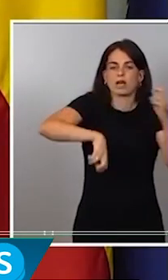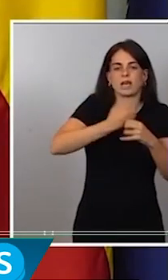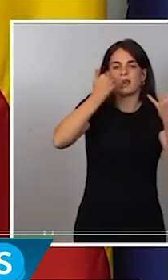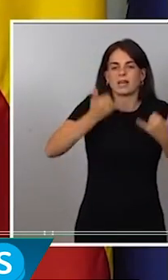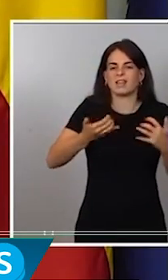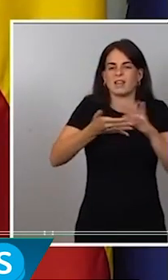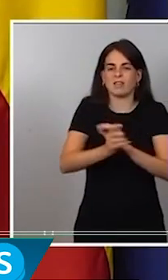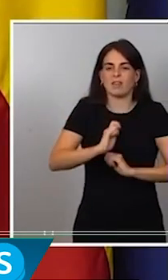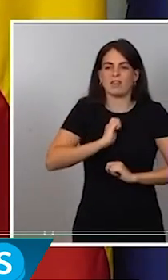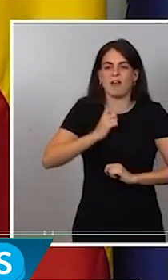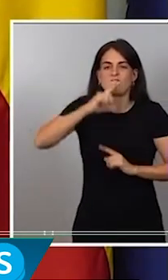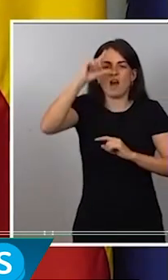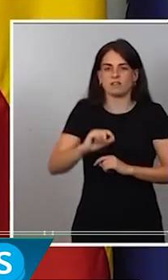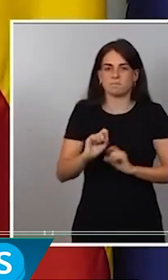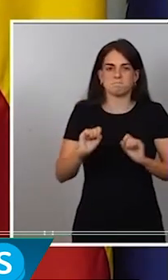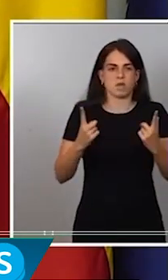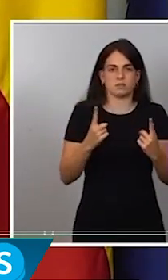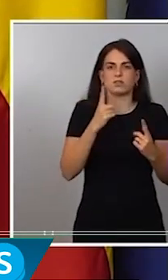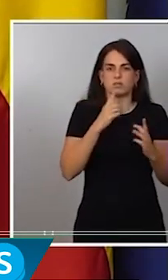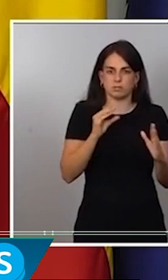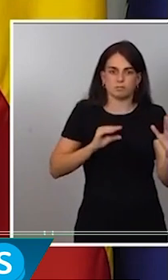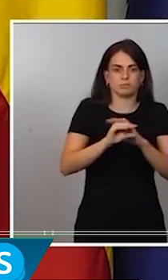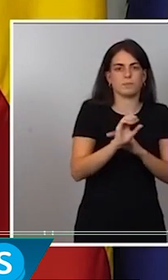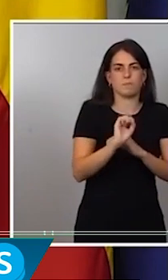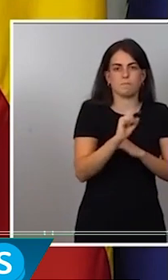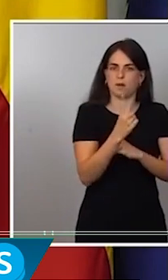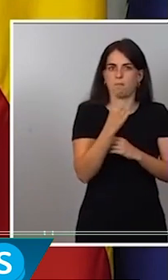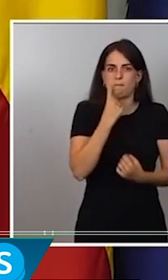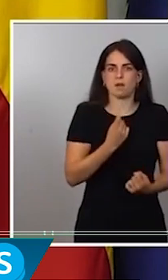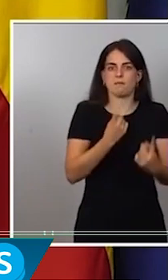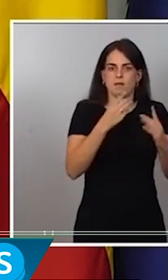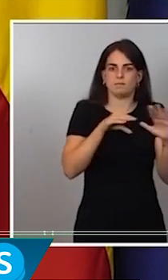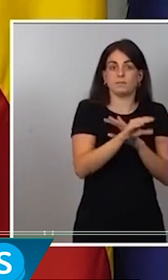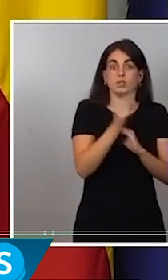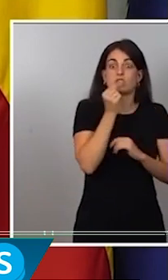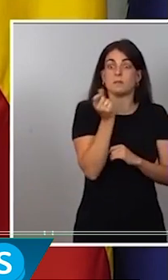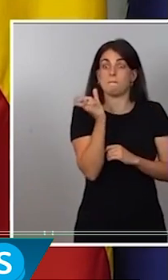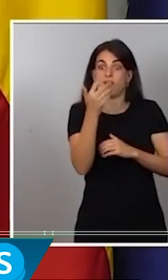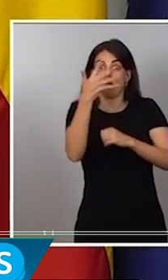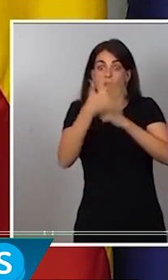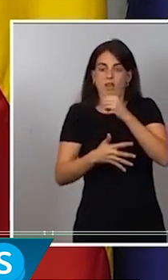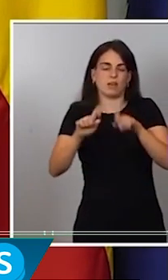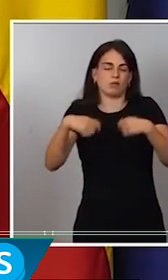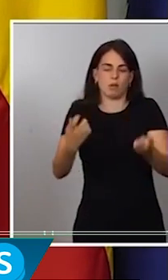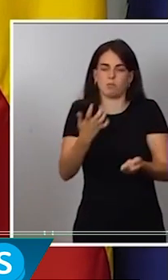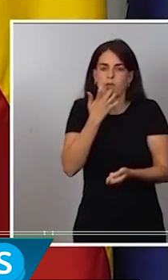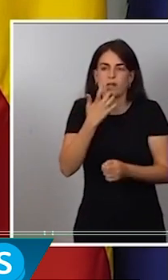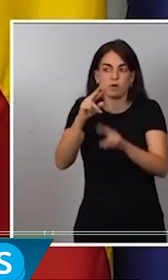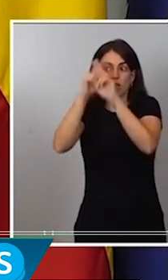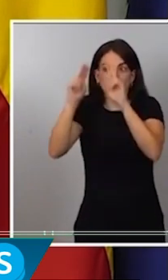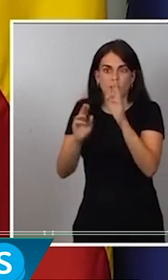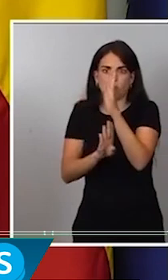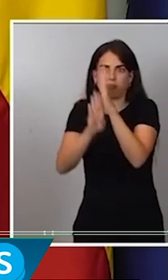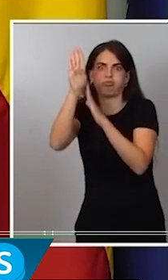ellos, del capitalismo. Por tanto, la antítesis de un gestor del Ministerio